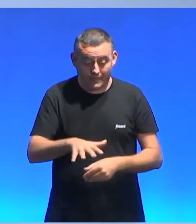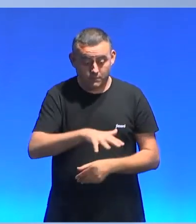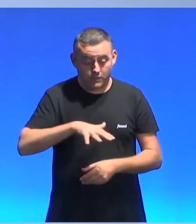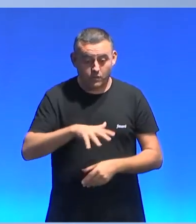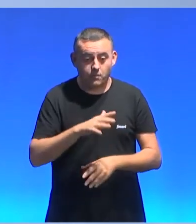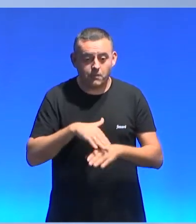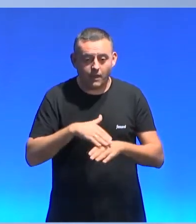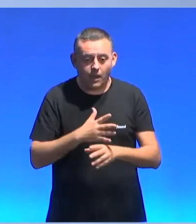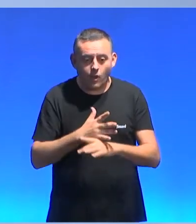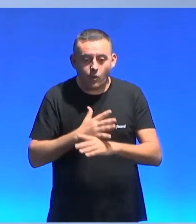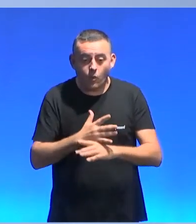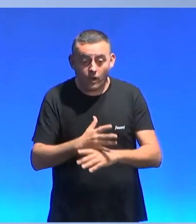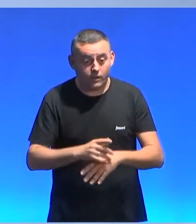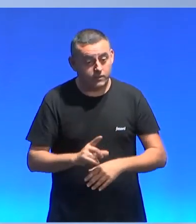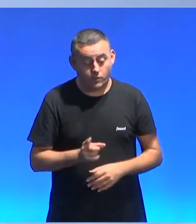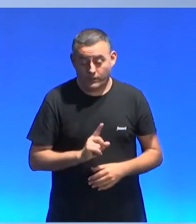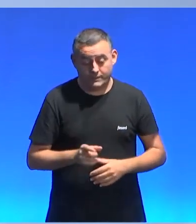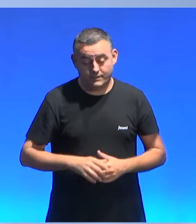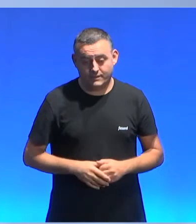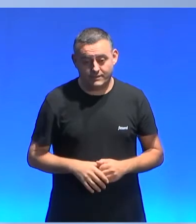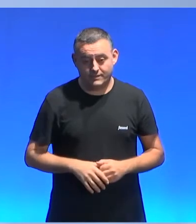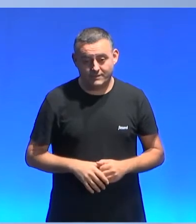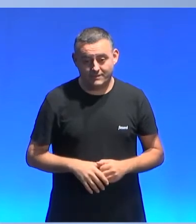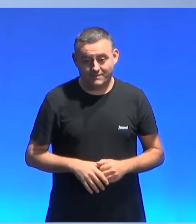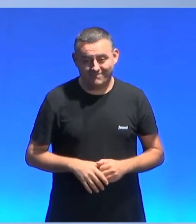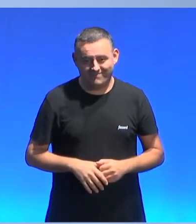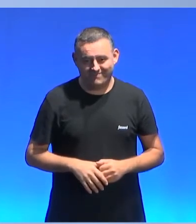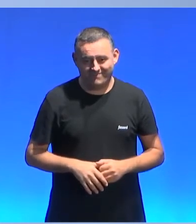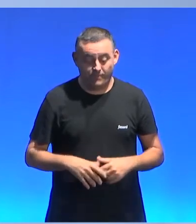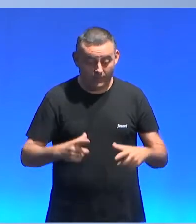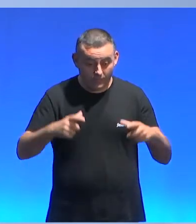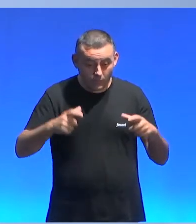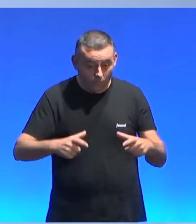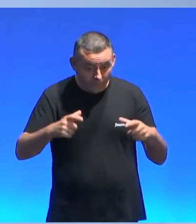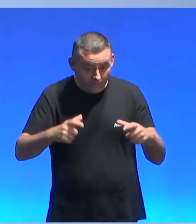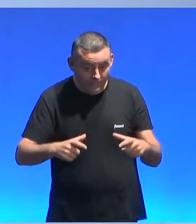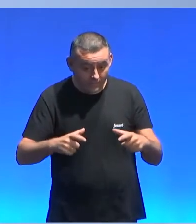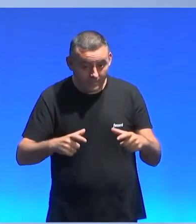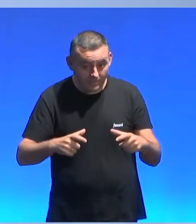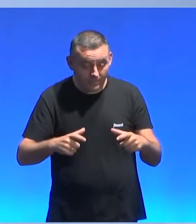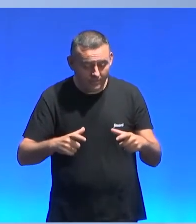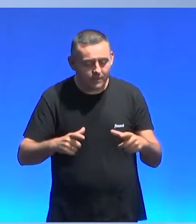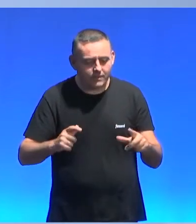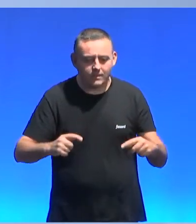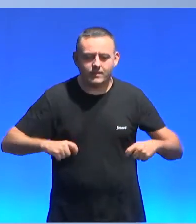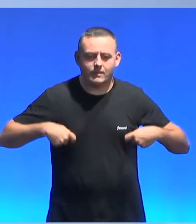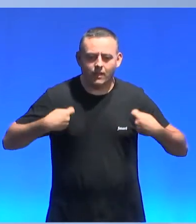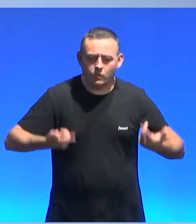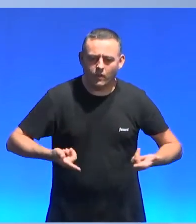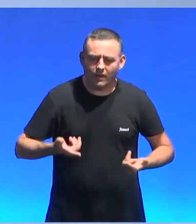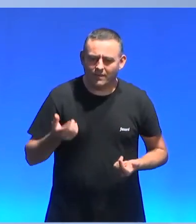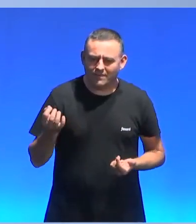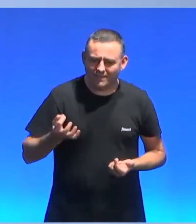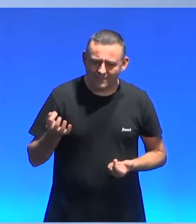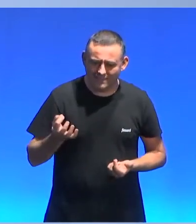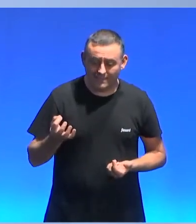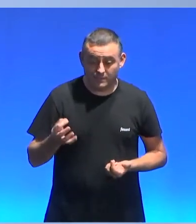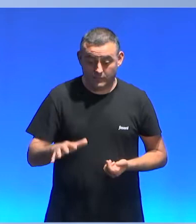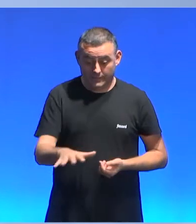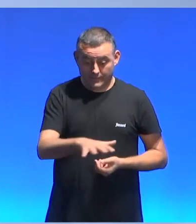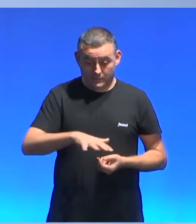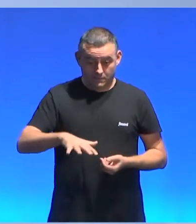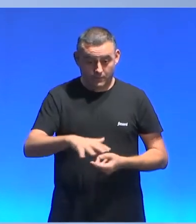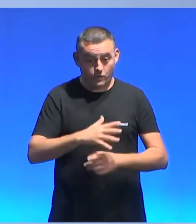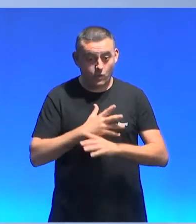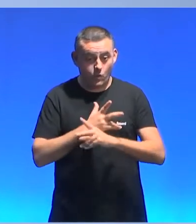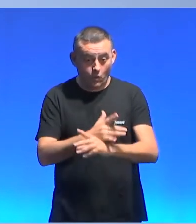creo que una ciudad será jugable cuando por fin entenderá que un espacio de juego para niños es